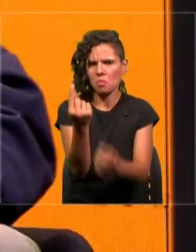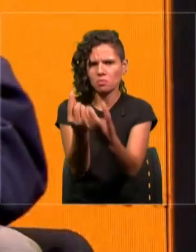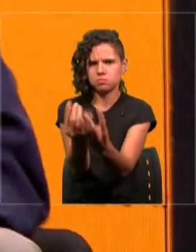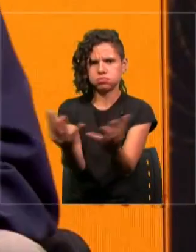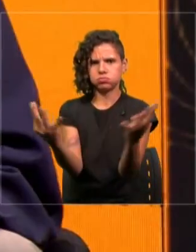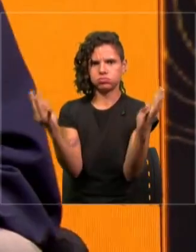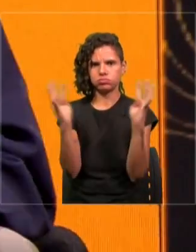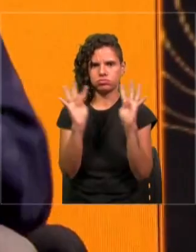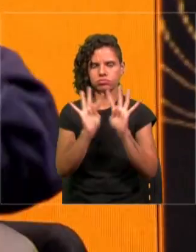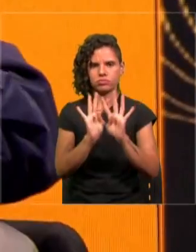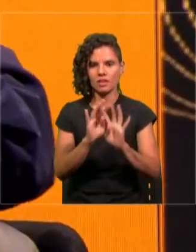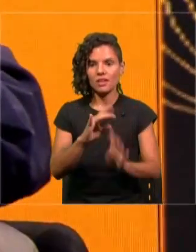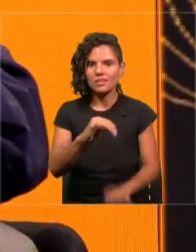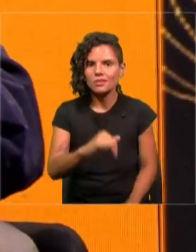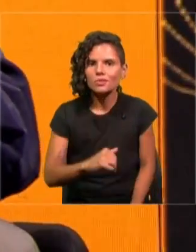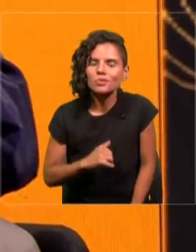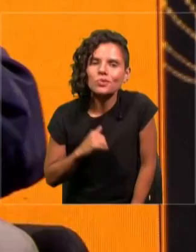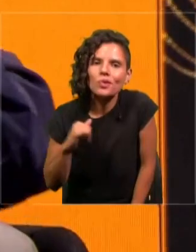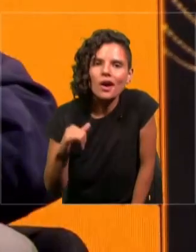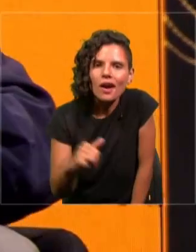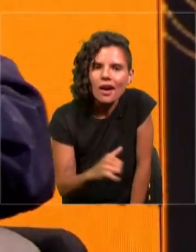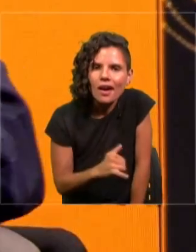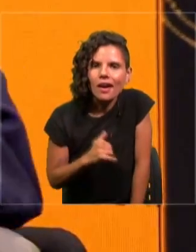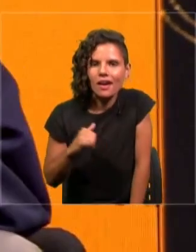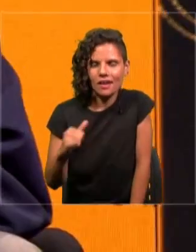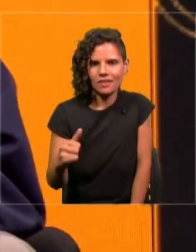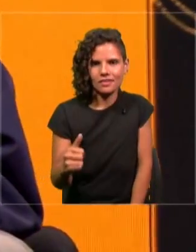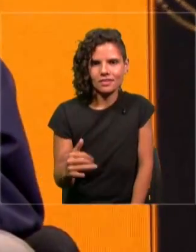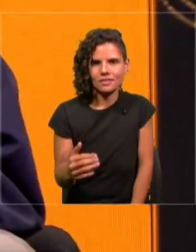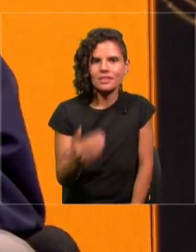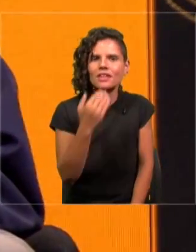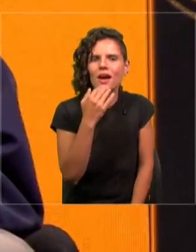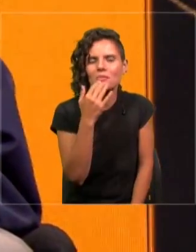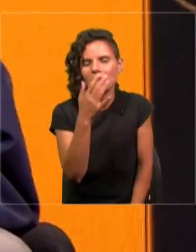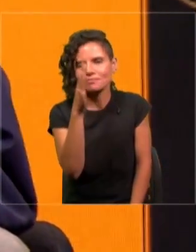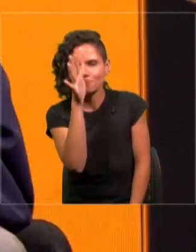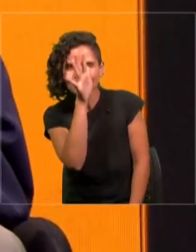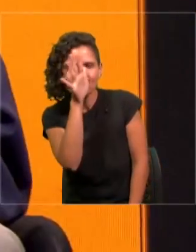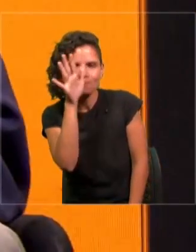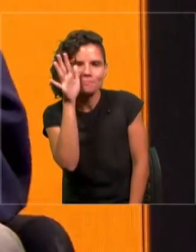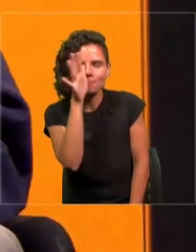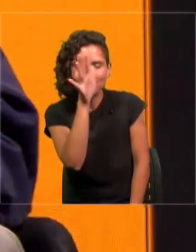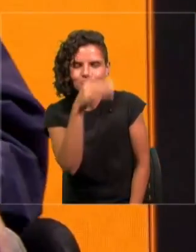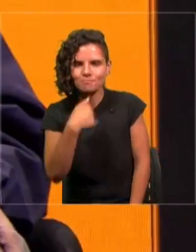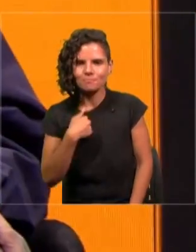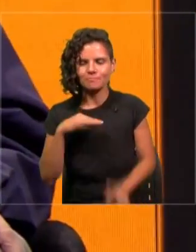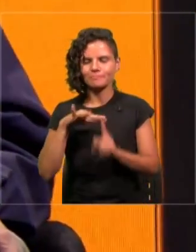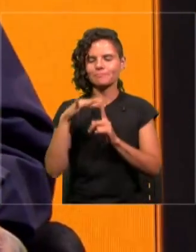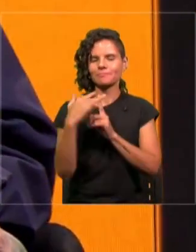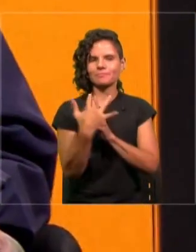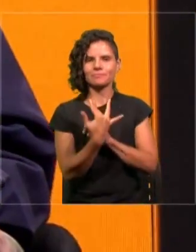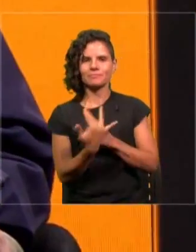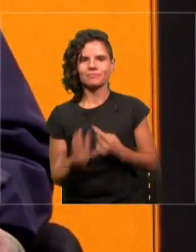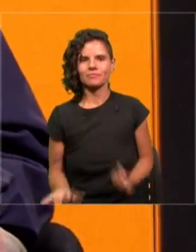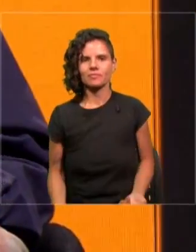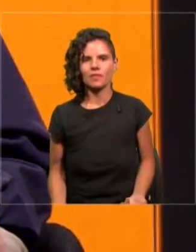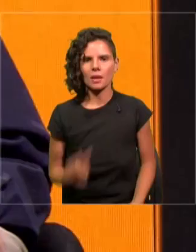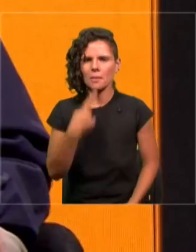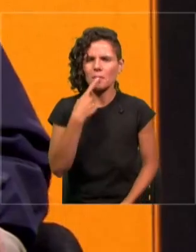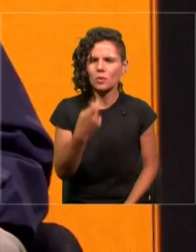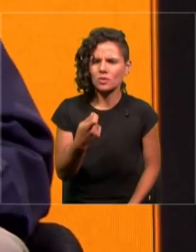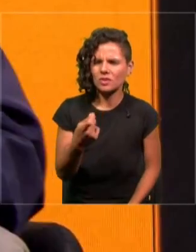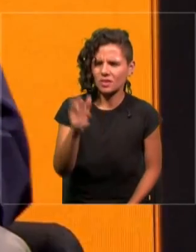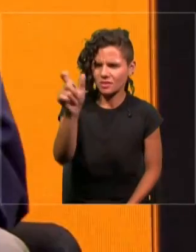mí, pretenciosos también como yo. Mi problema es, ¿qué hago con los otros?